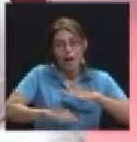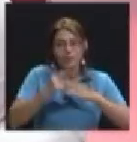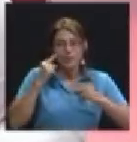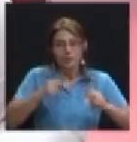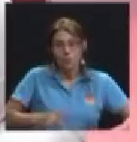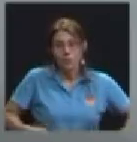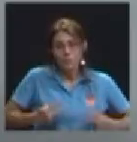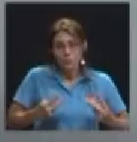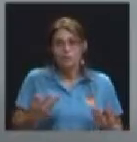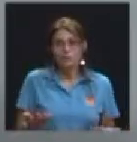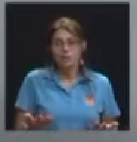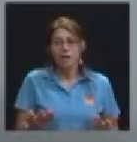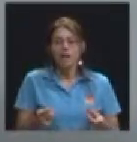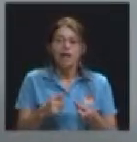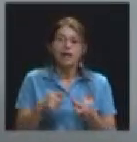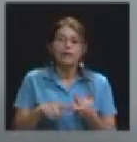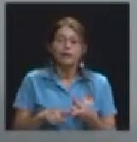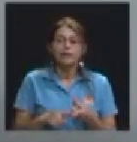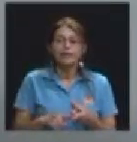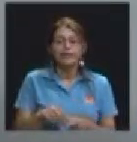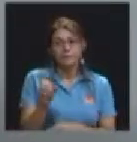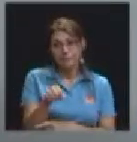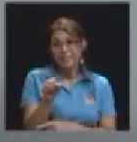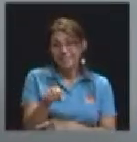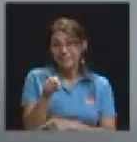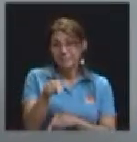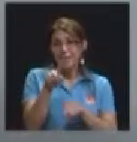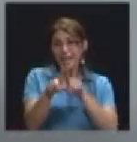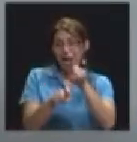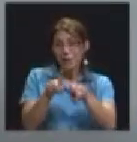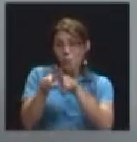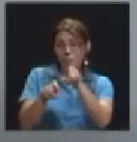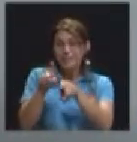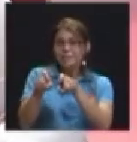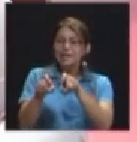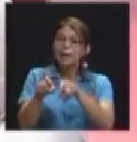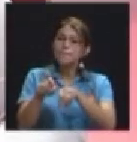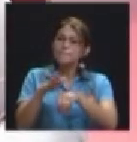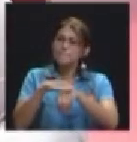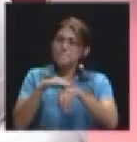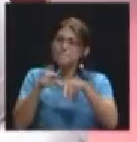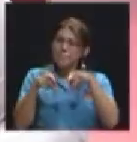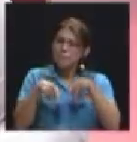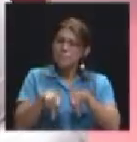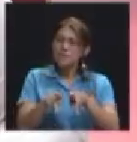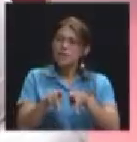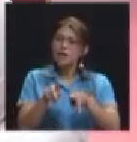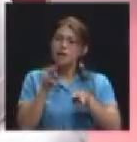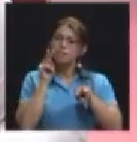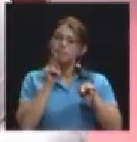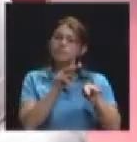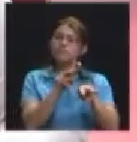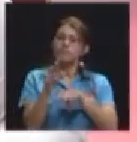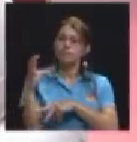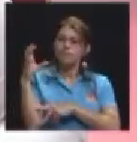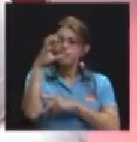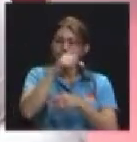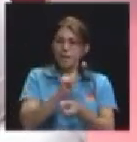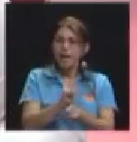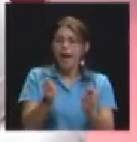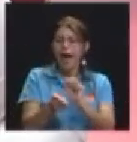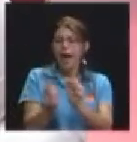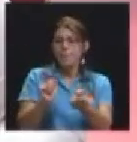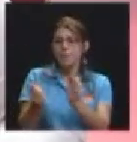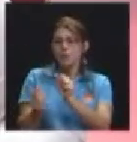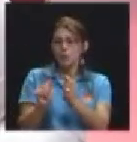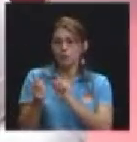subsistencia, ¿verdad? Entonces, sí la encuesta nos permite, digamos, observar esos cambios que se han dado digamos,